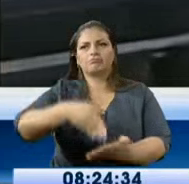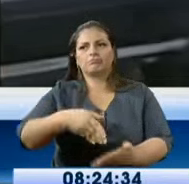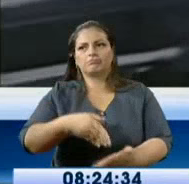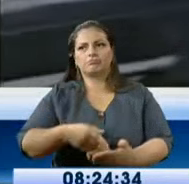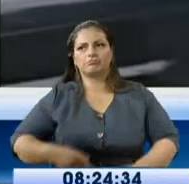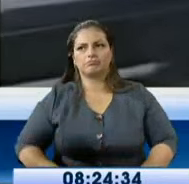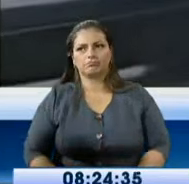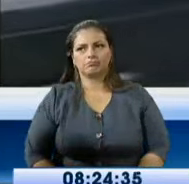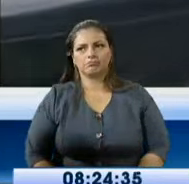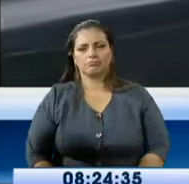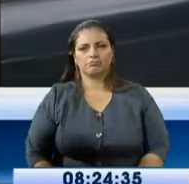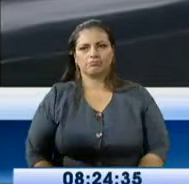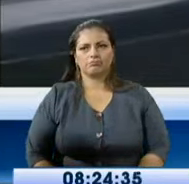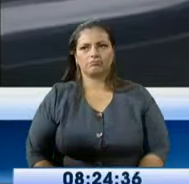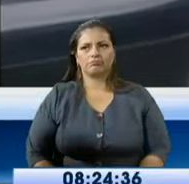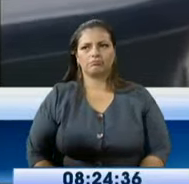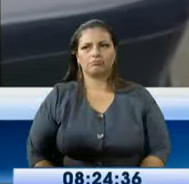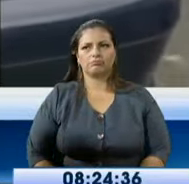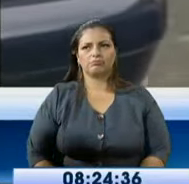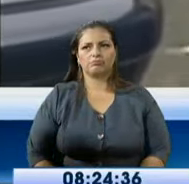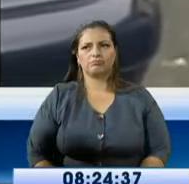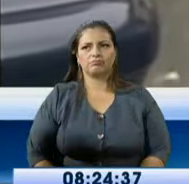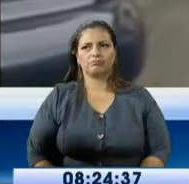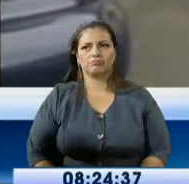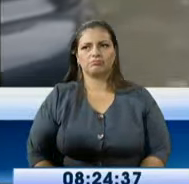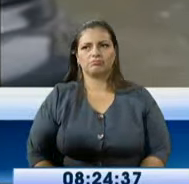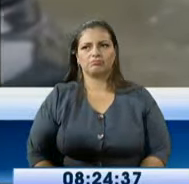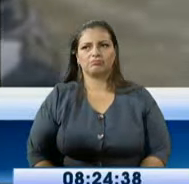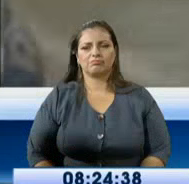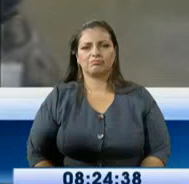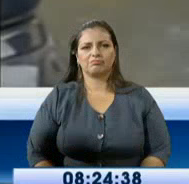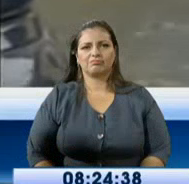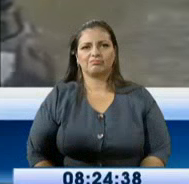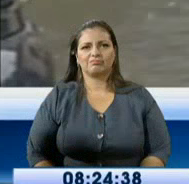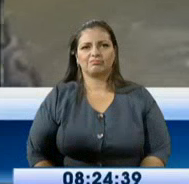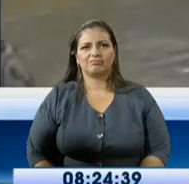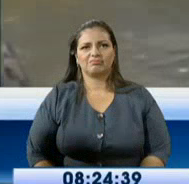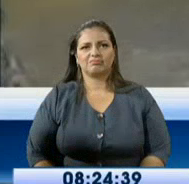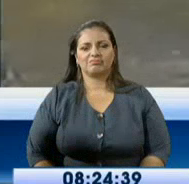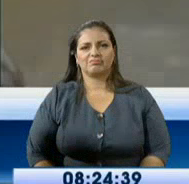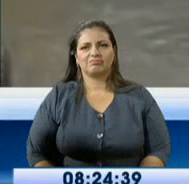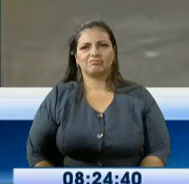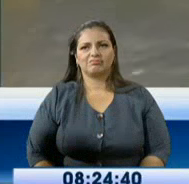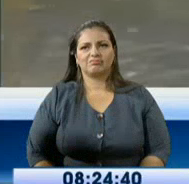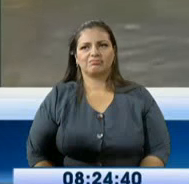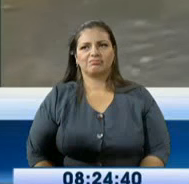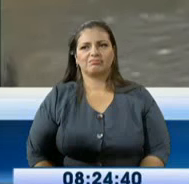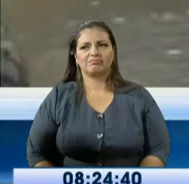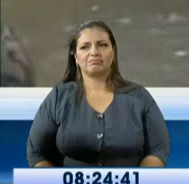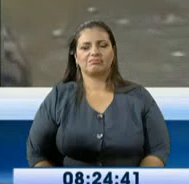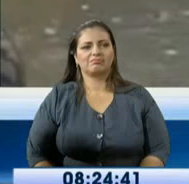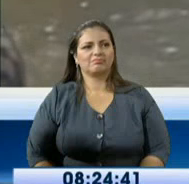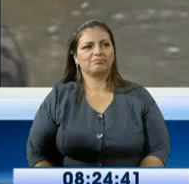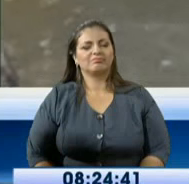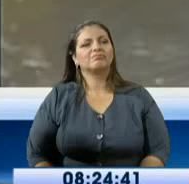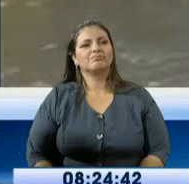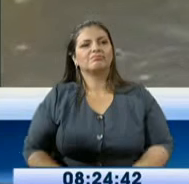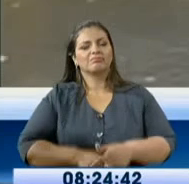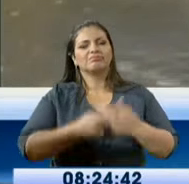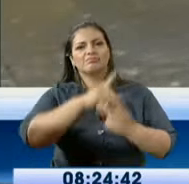minutos, y entonces se hizo presente acá para poder realizar ya los trabajos para